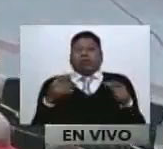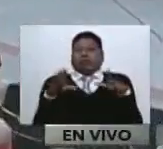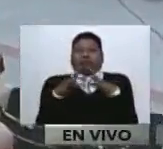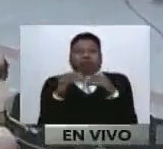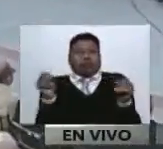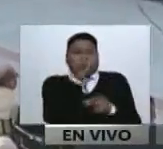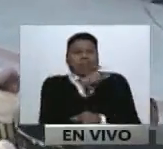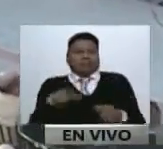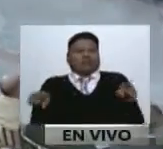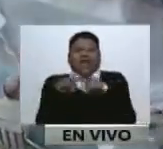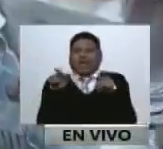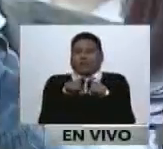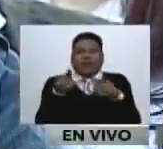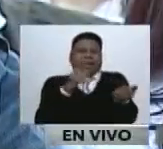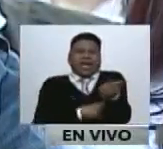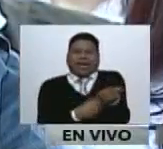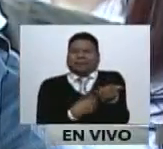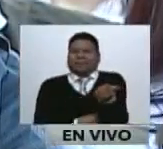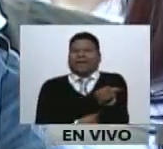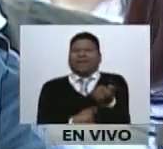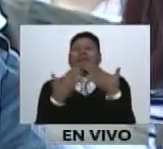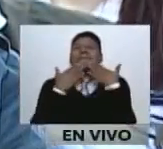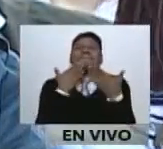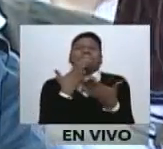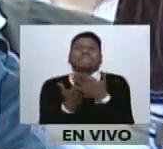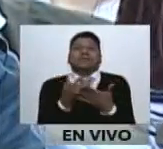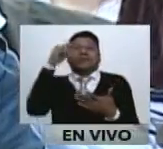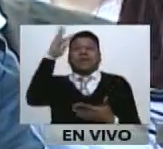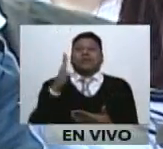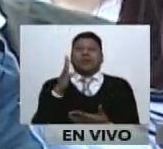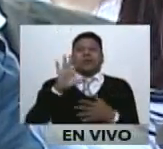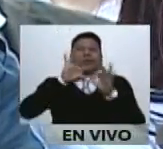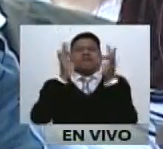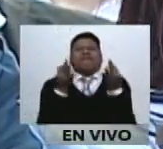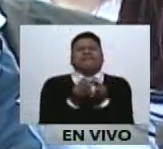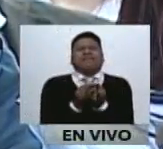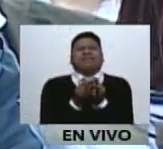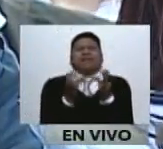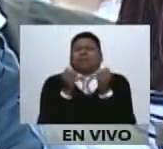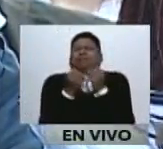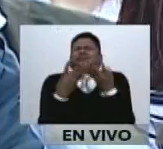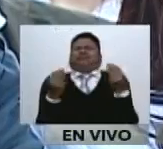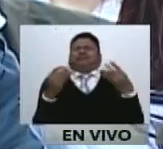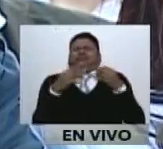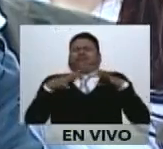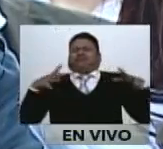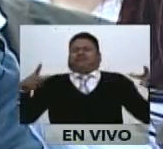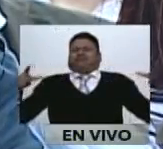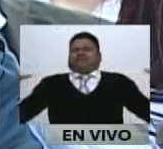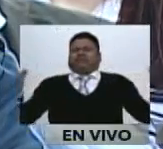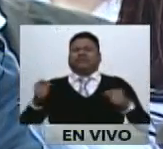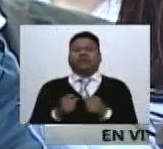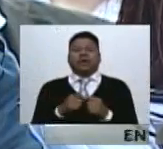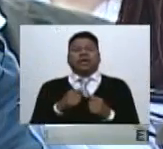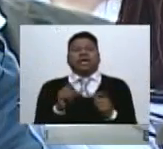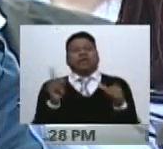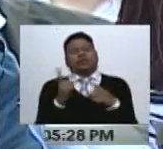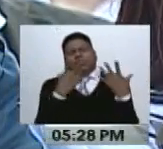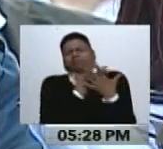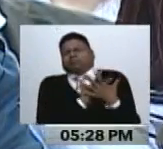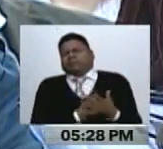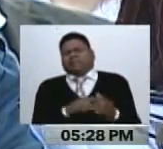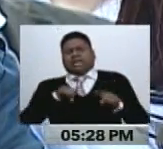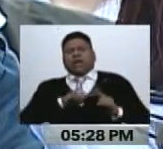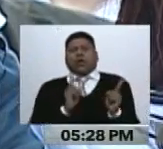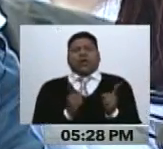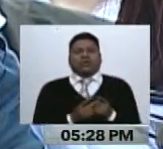hermanos. Pido a Dios por mi familia, que hoy se han vuelto millones. Pido a Dios para que no endurezcamos los corazones. Por amor a los pueblos,